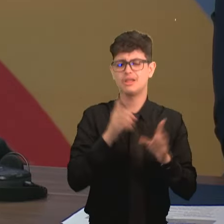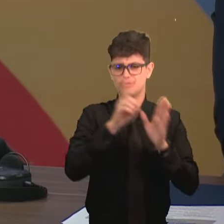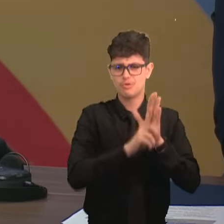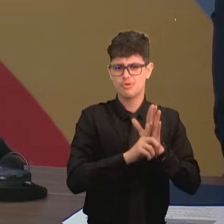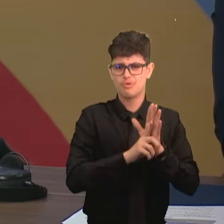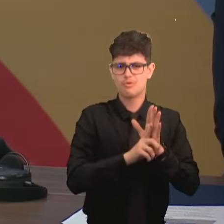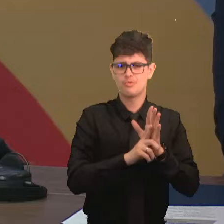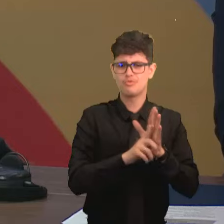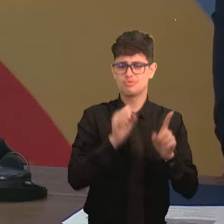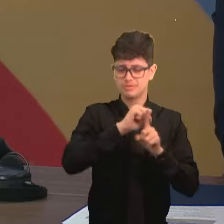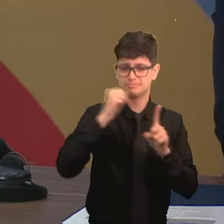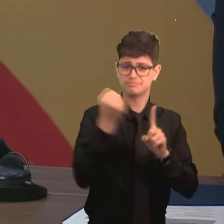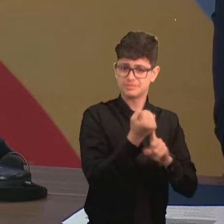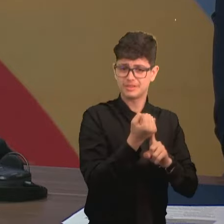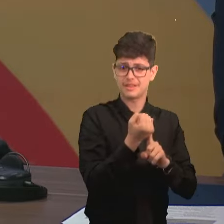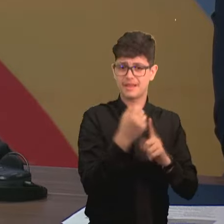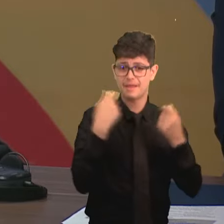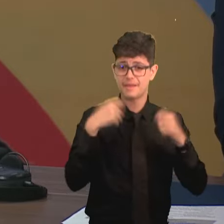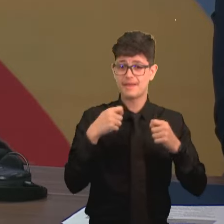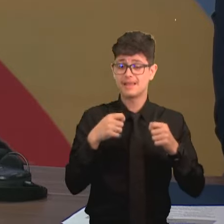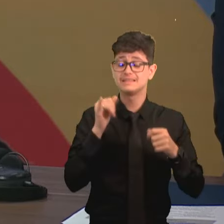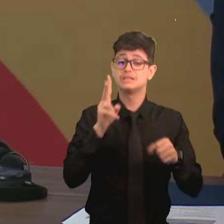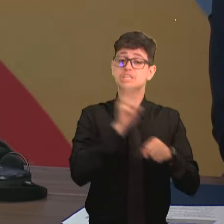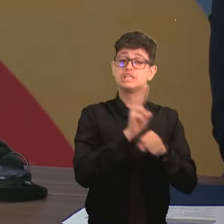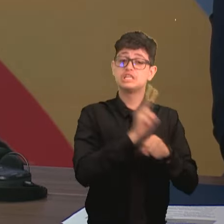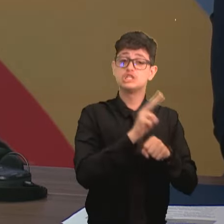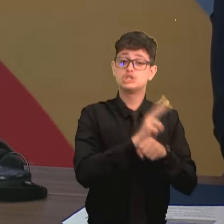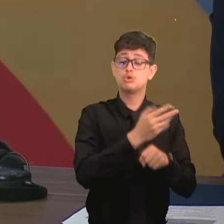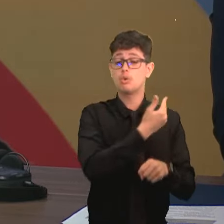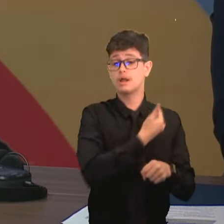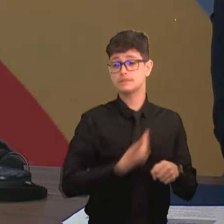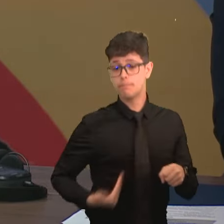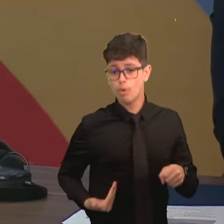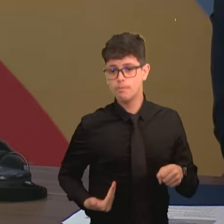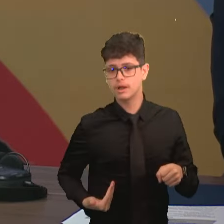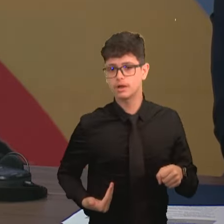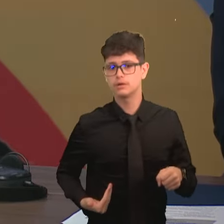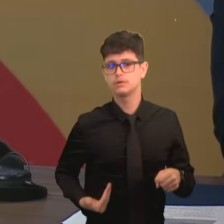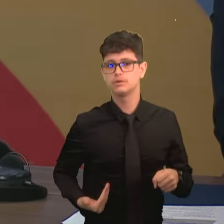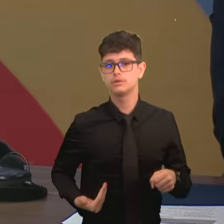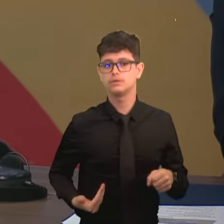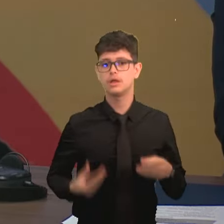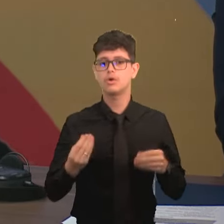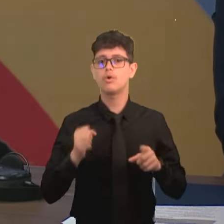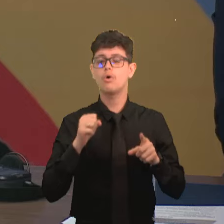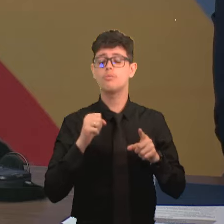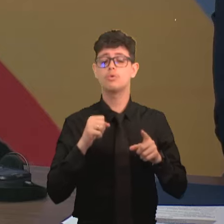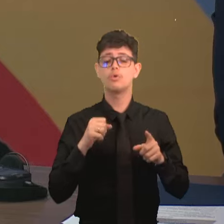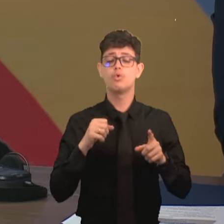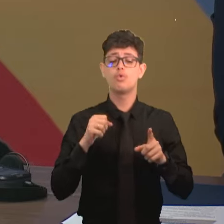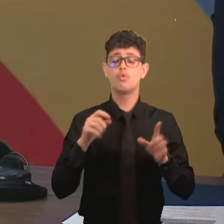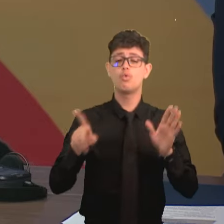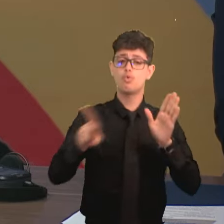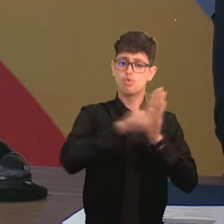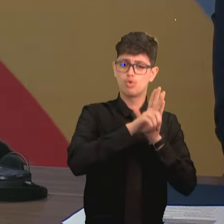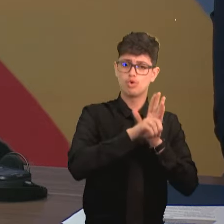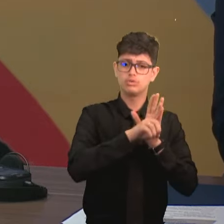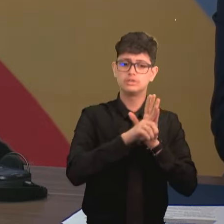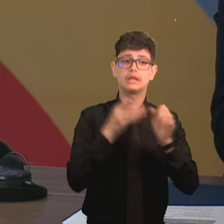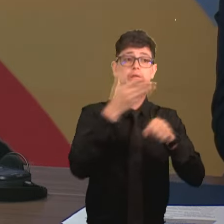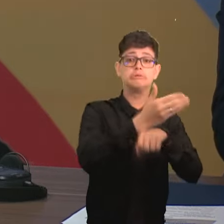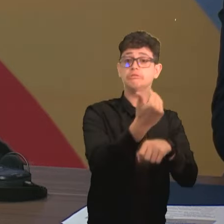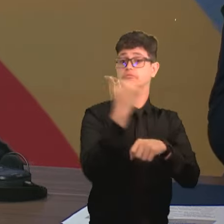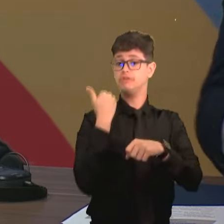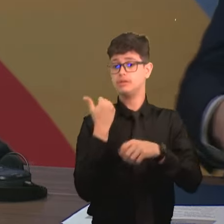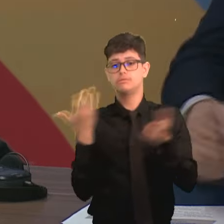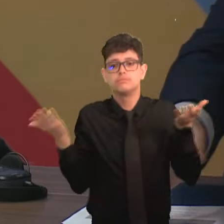Cuando estamos hablando de seguridad pública, de decisiones que van a afectar derecho de ir y venir, sobre libertad